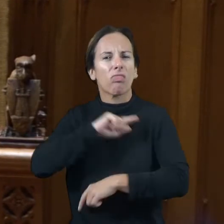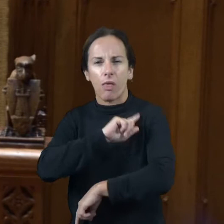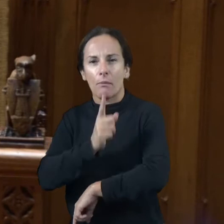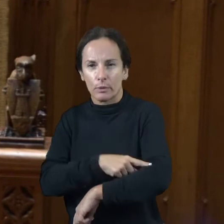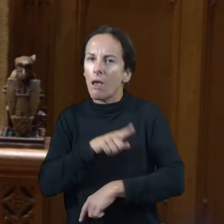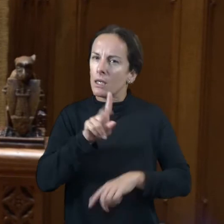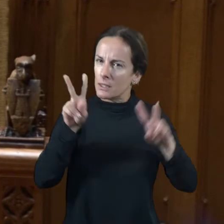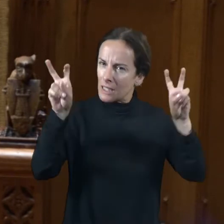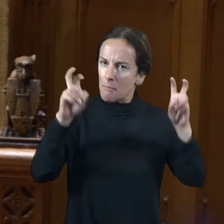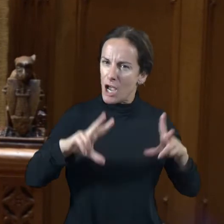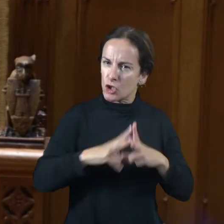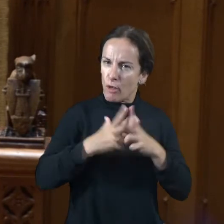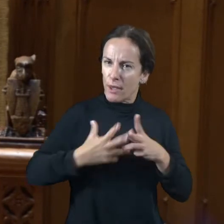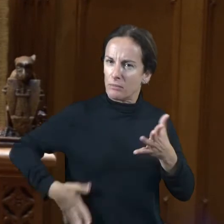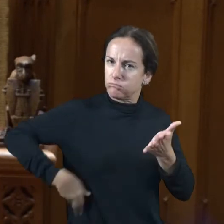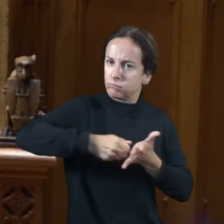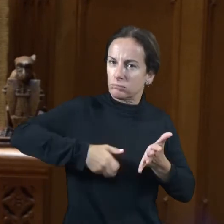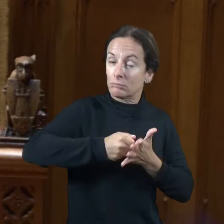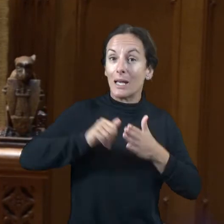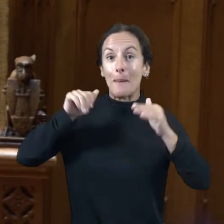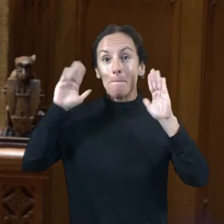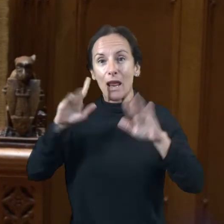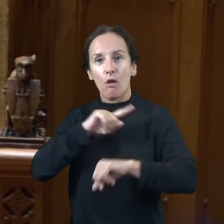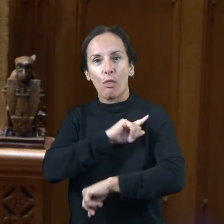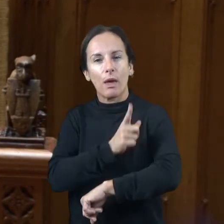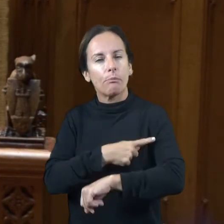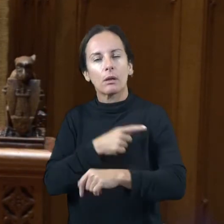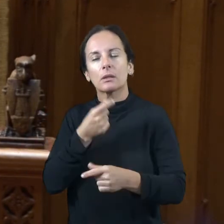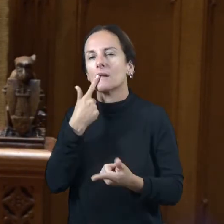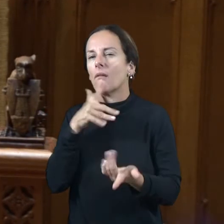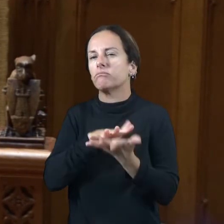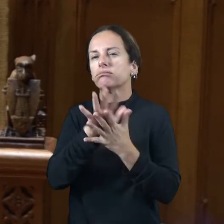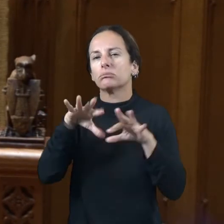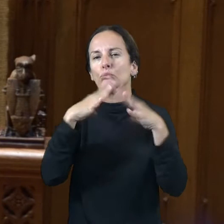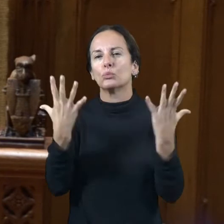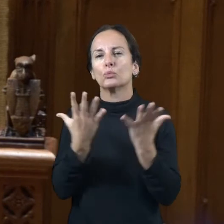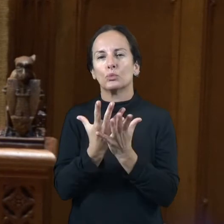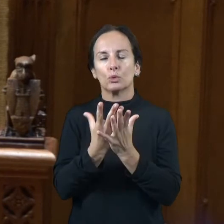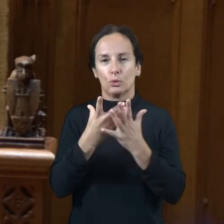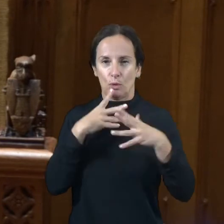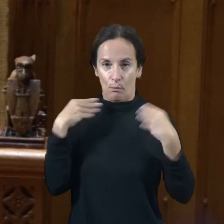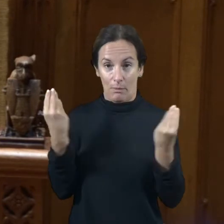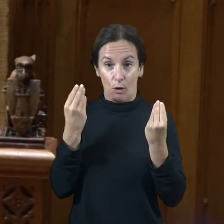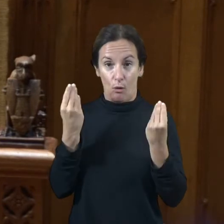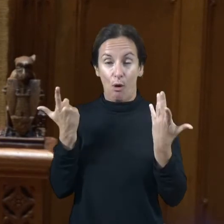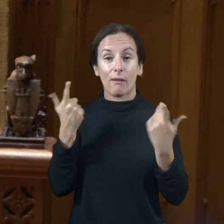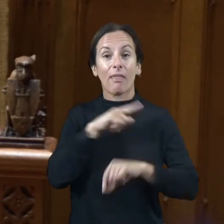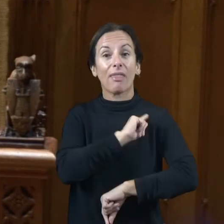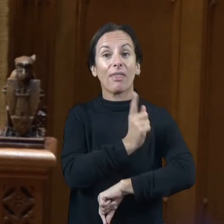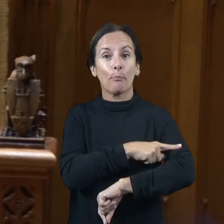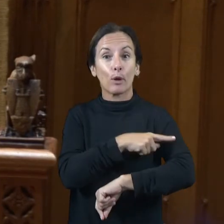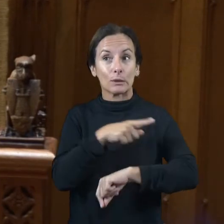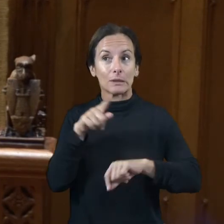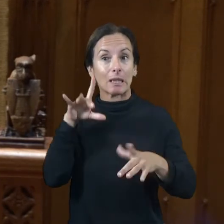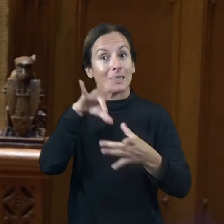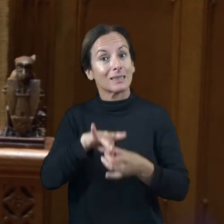etcétera pero sobre todo el deporte es el que puede hacer un mundo mejor y el deporte en la educación crea personas que realmente